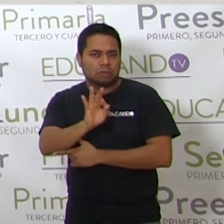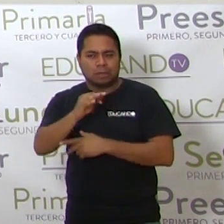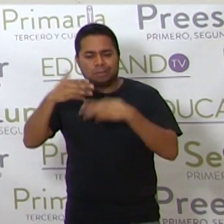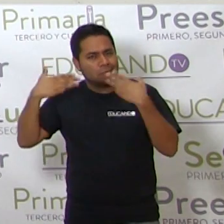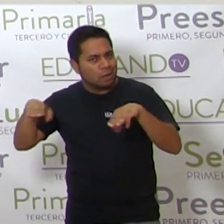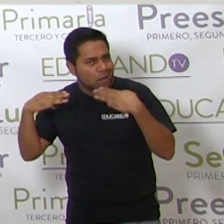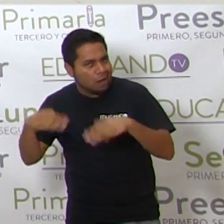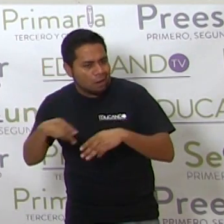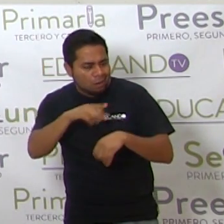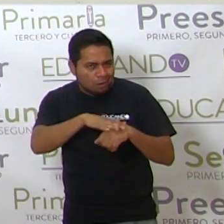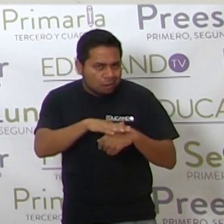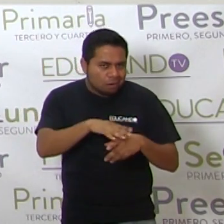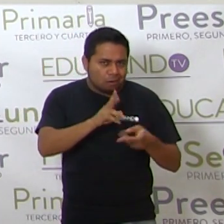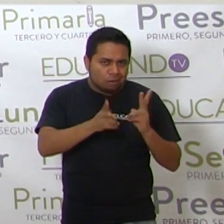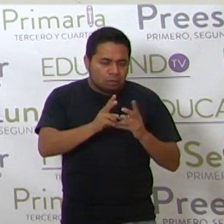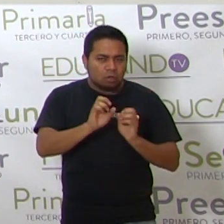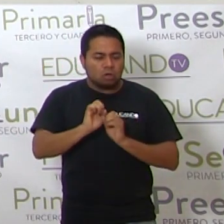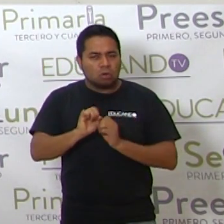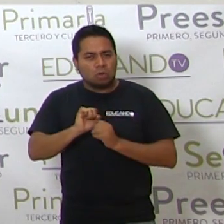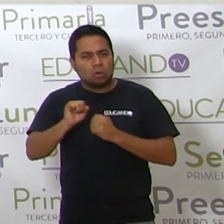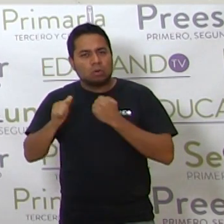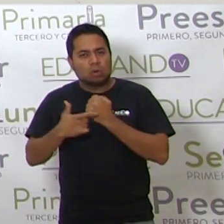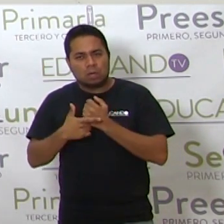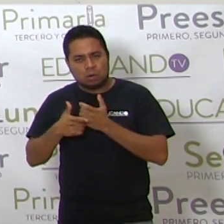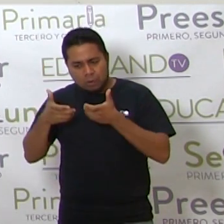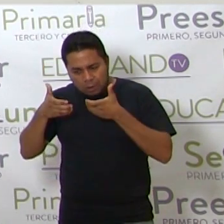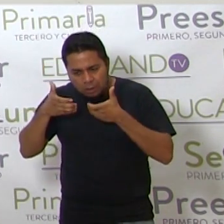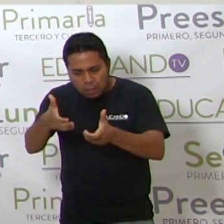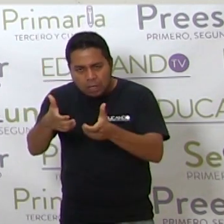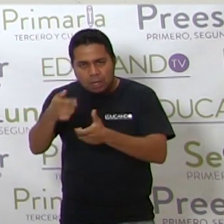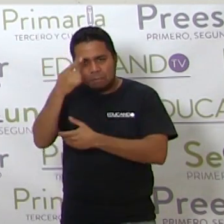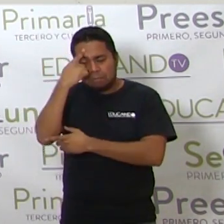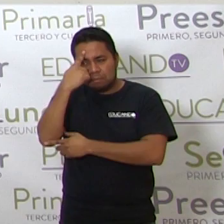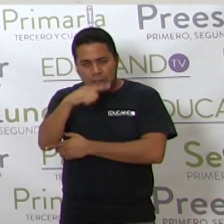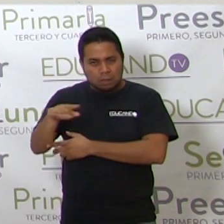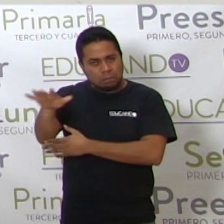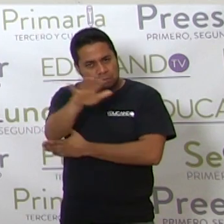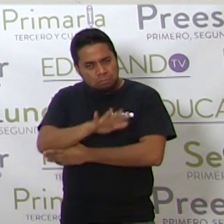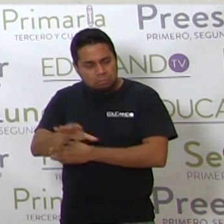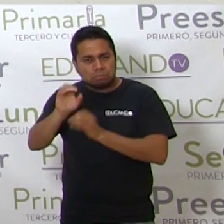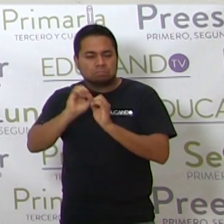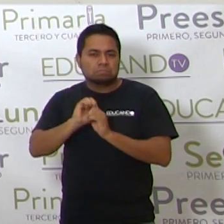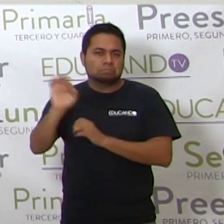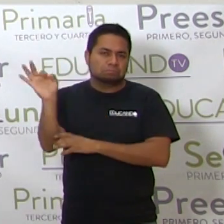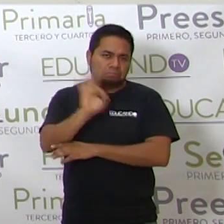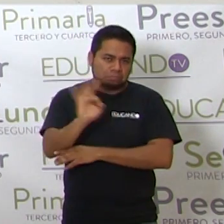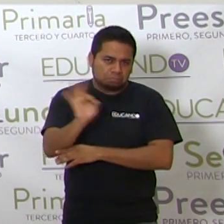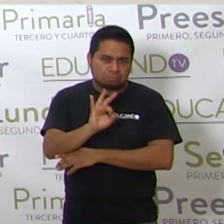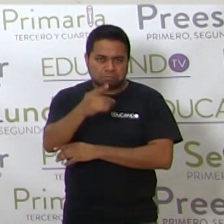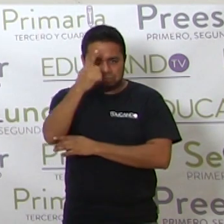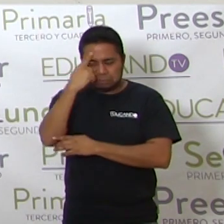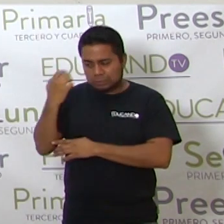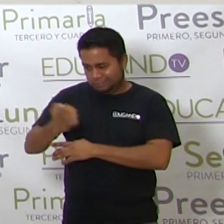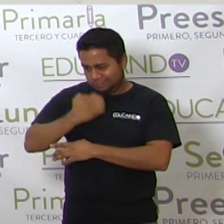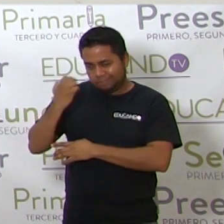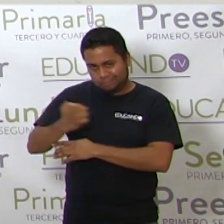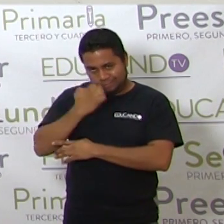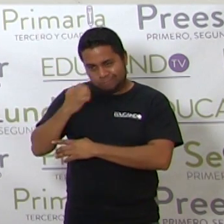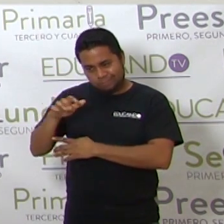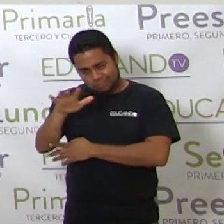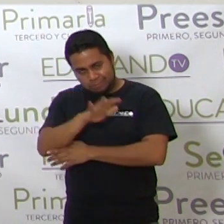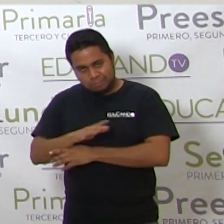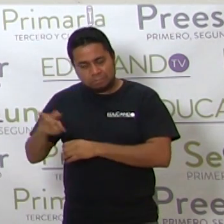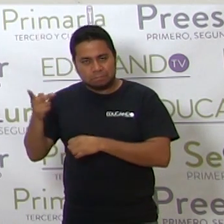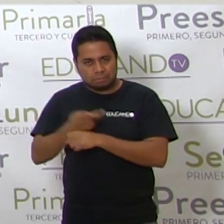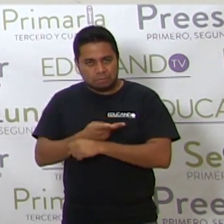mercado a lo mejor puede ser en alguna calle de la población a lo mejor puede ser en alguna escuela bien